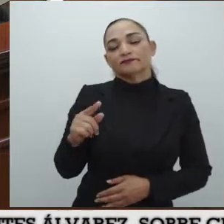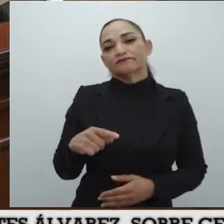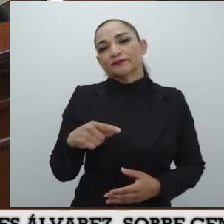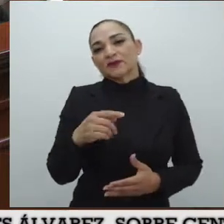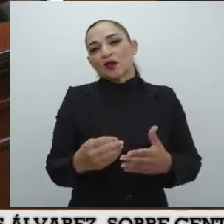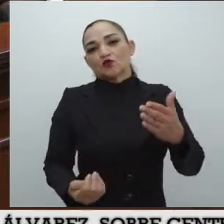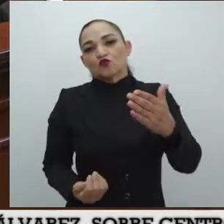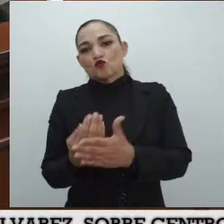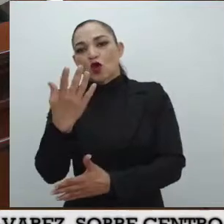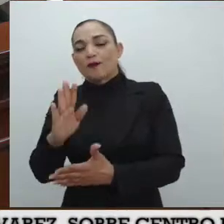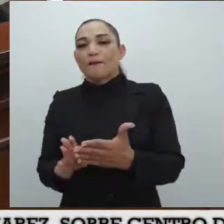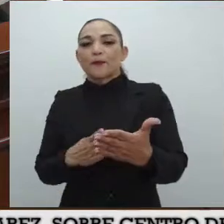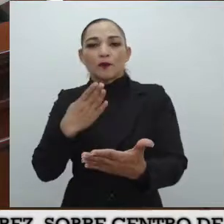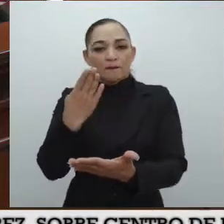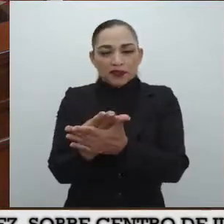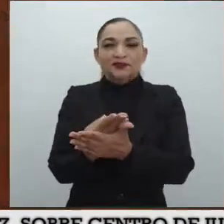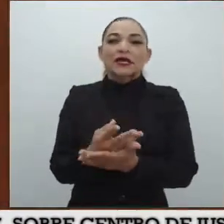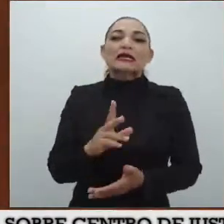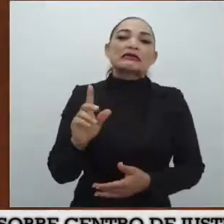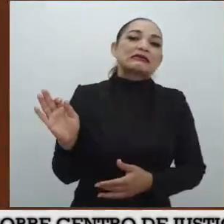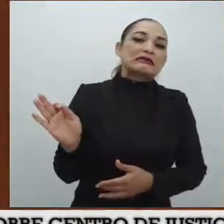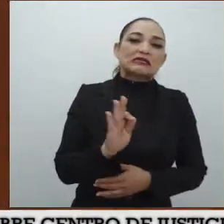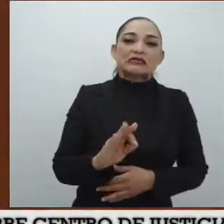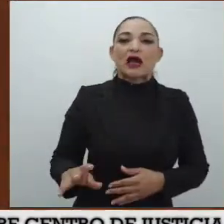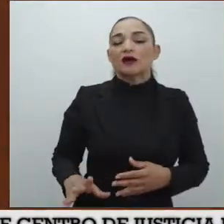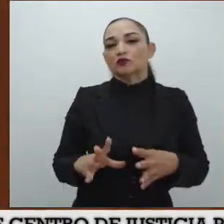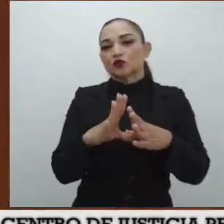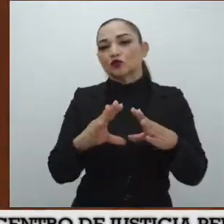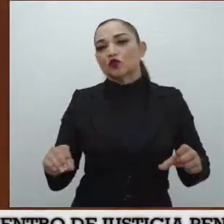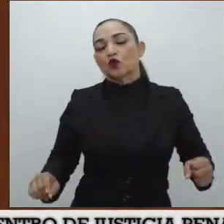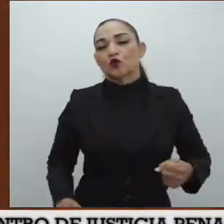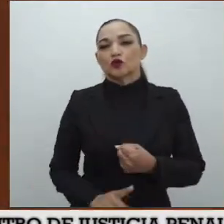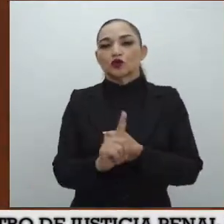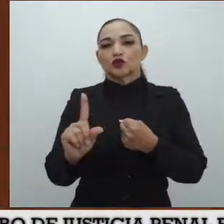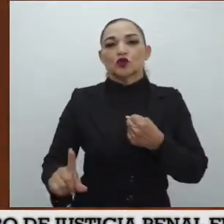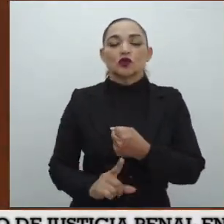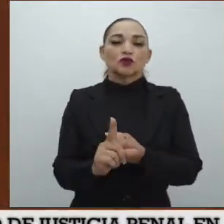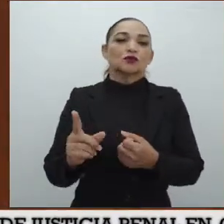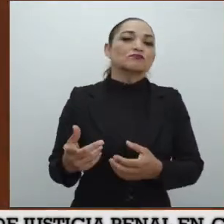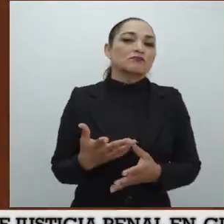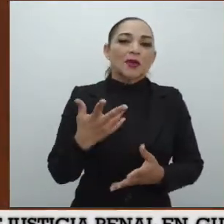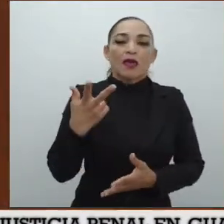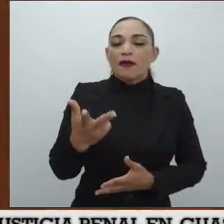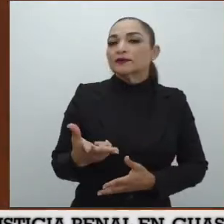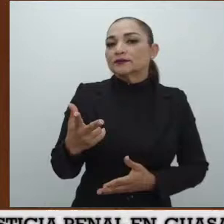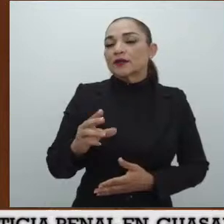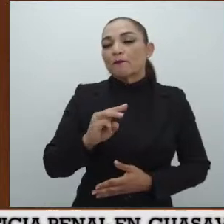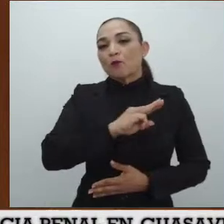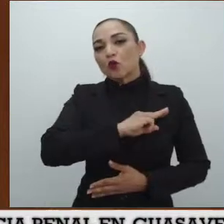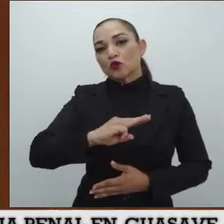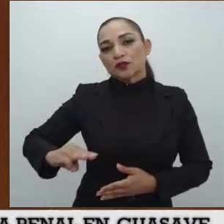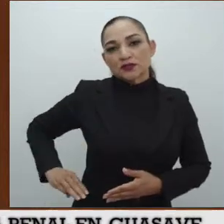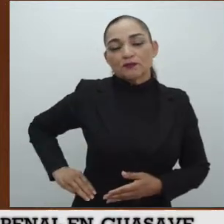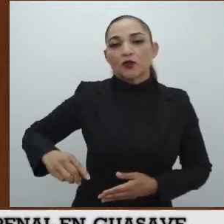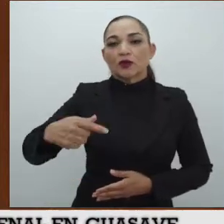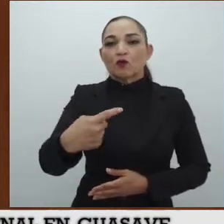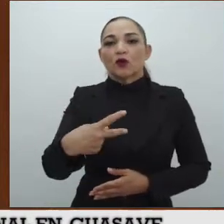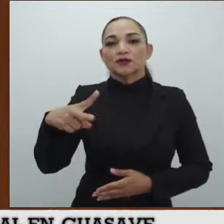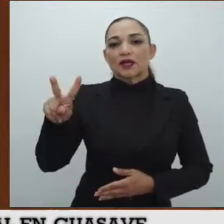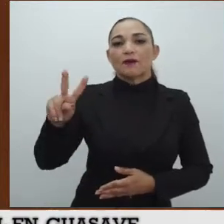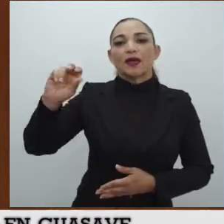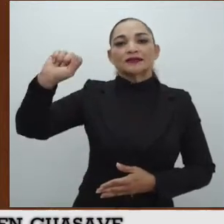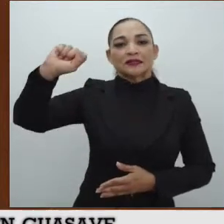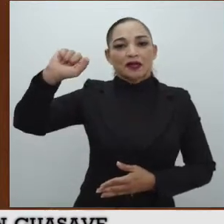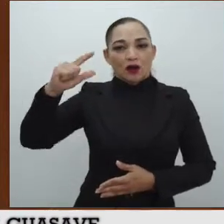dar solución a este problema que se está presentando principalmente en los municipios de Guasave y Sinaloa. En